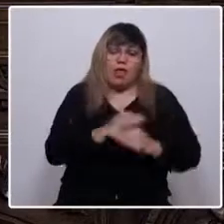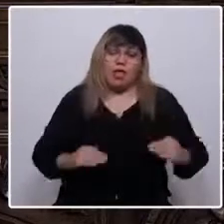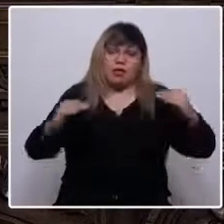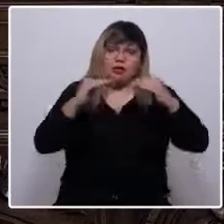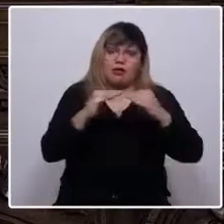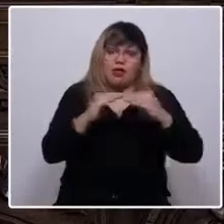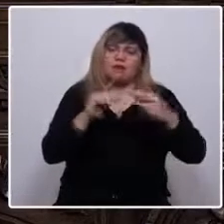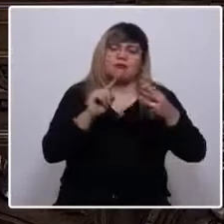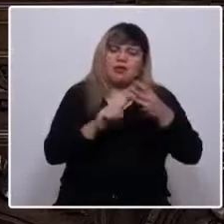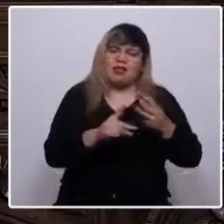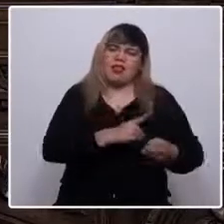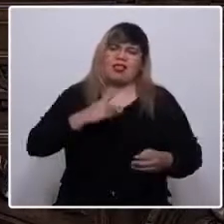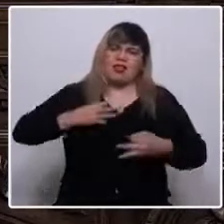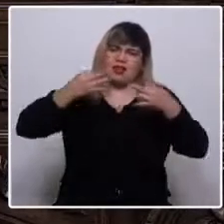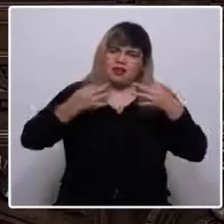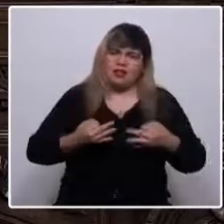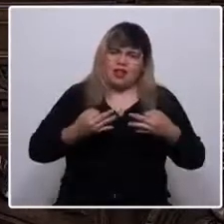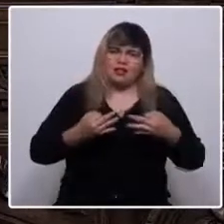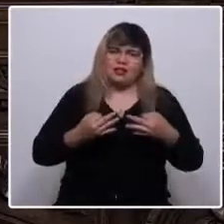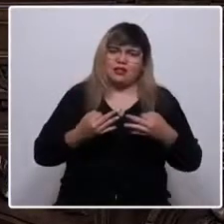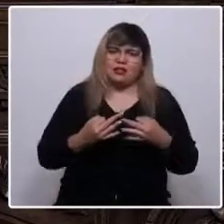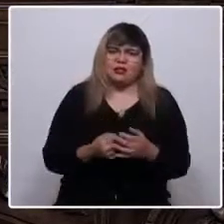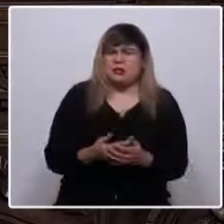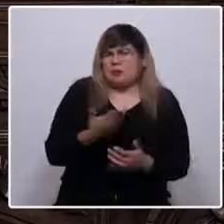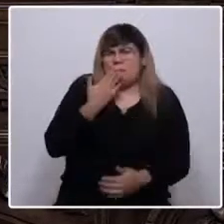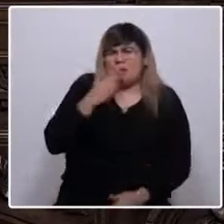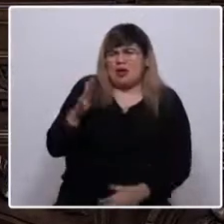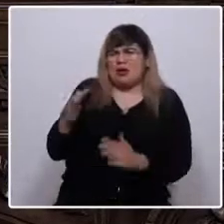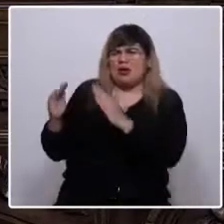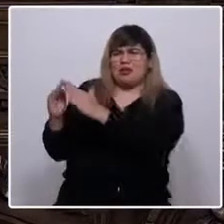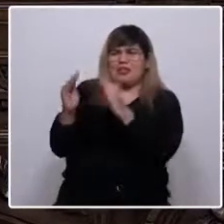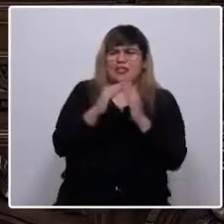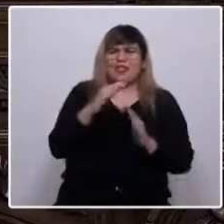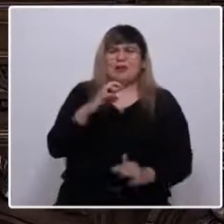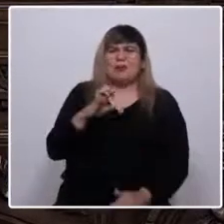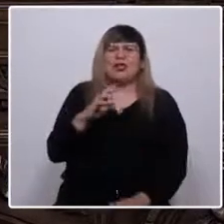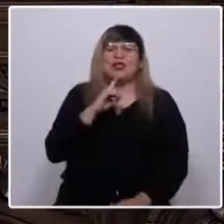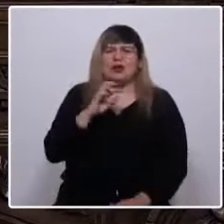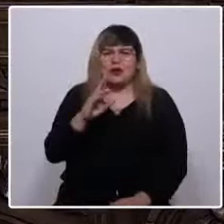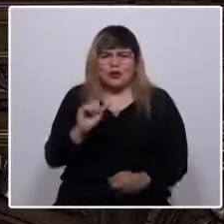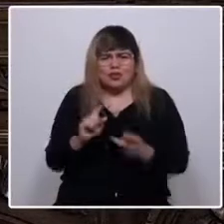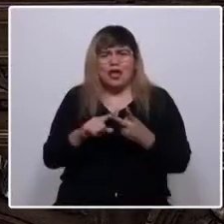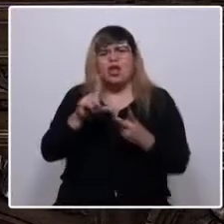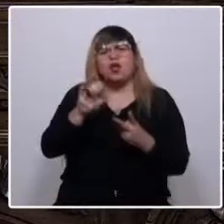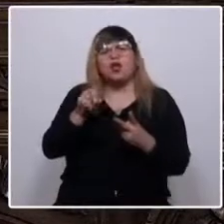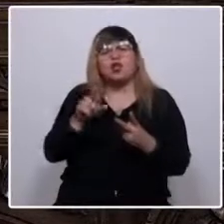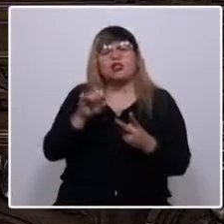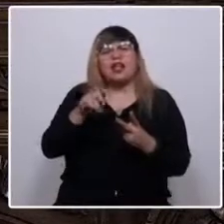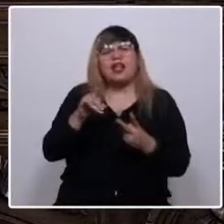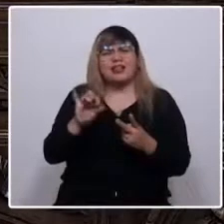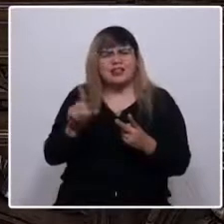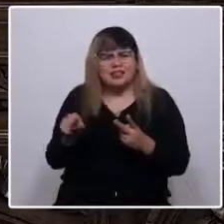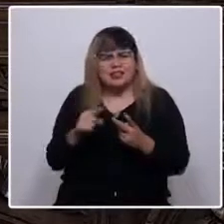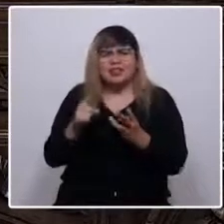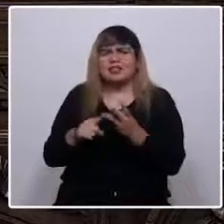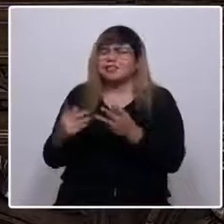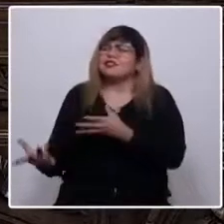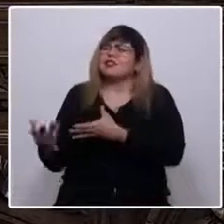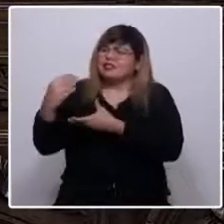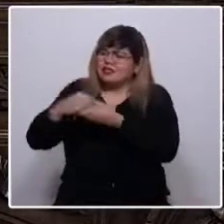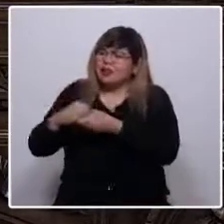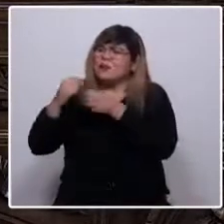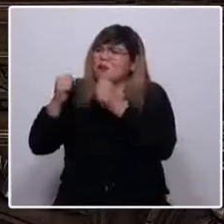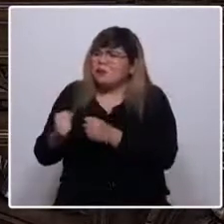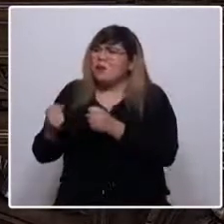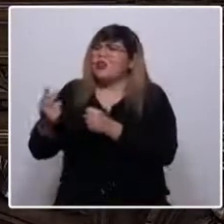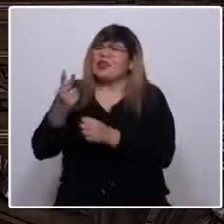por sobre todo dignidad quién mejor que los vecinos de petorca la ligua los andes' hijuelas para saber lo que es vivir con camine